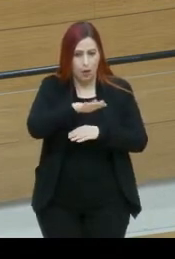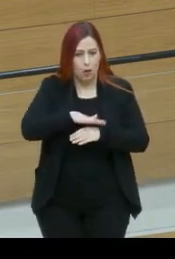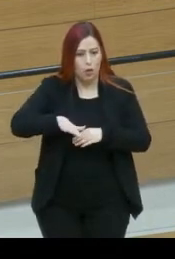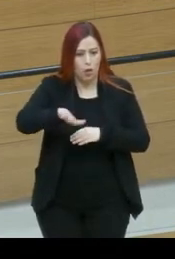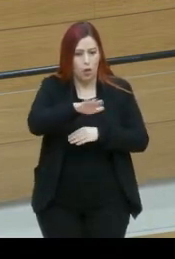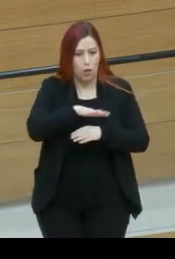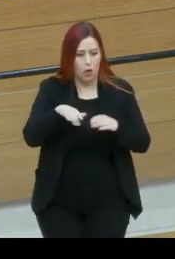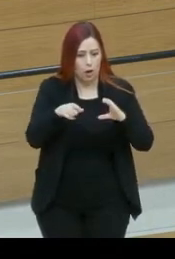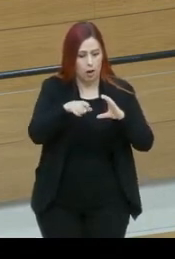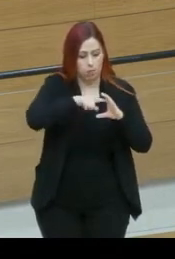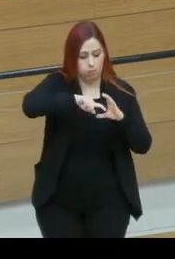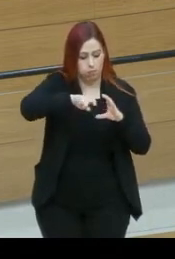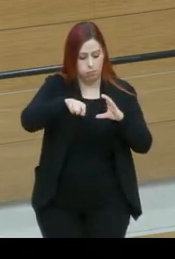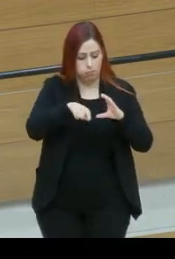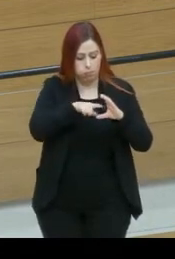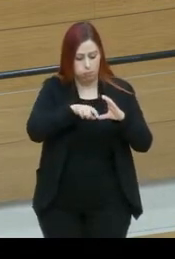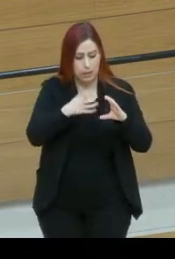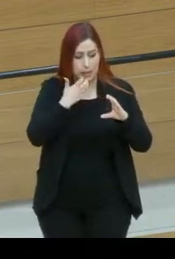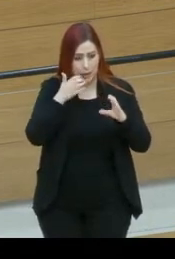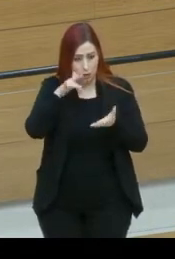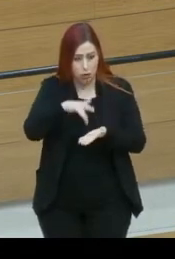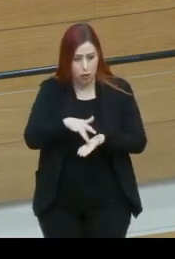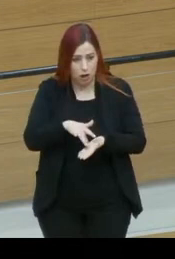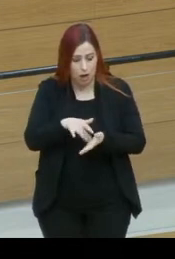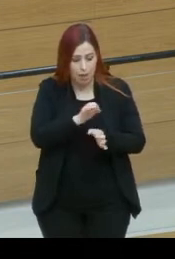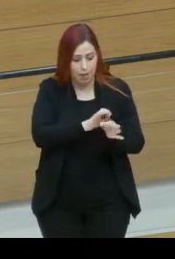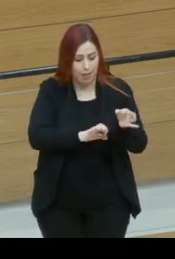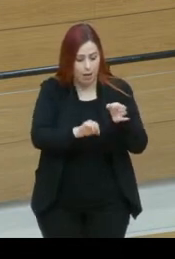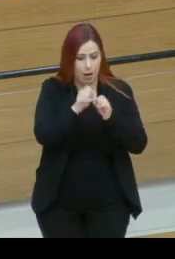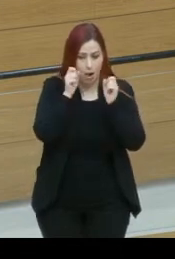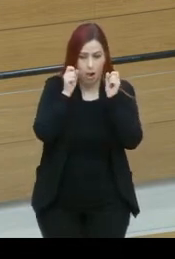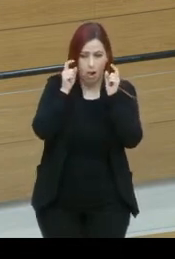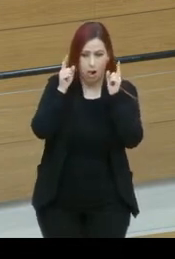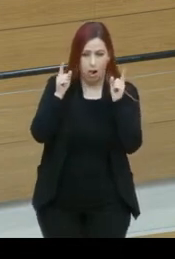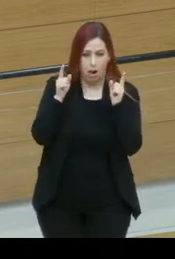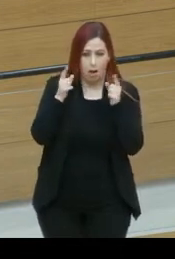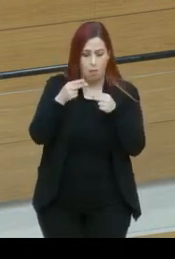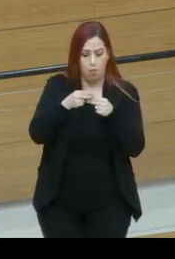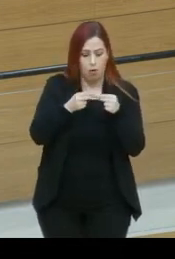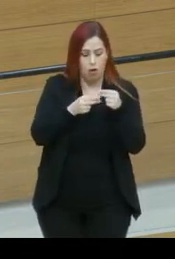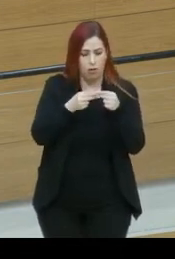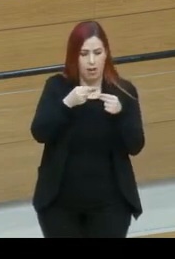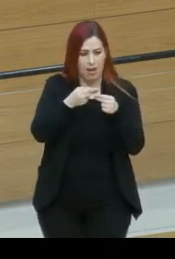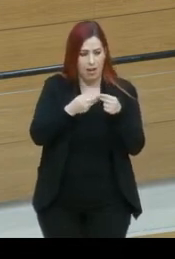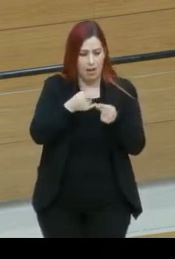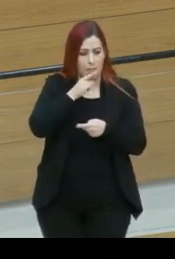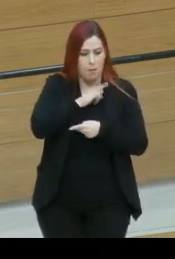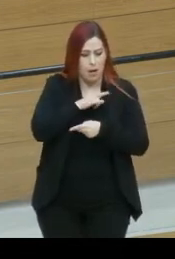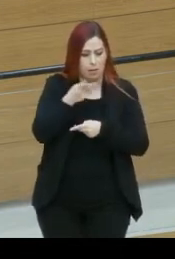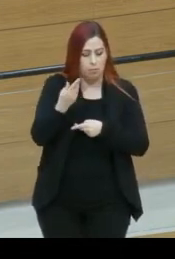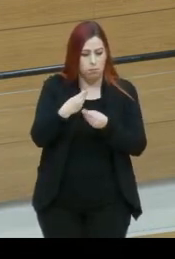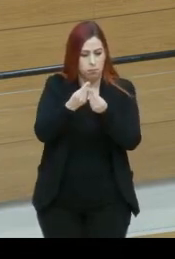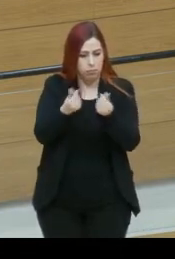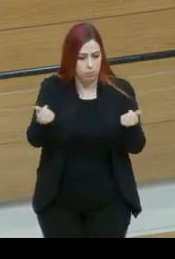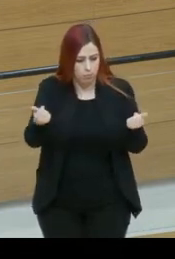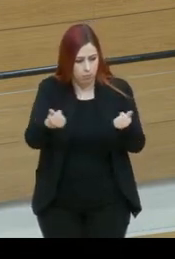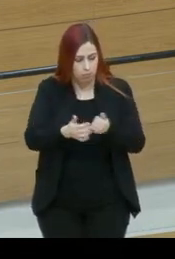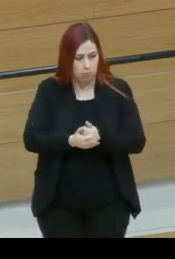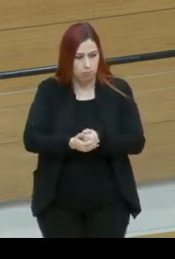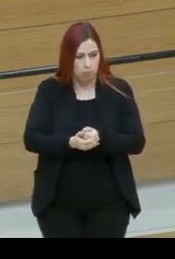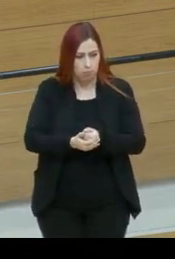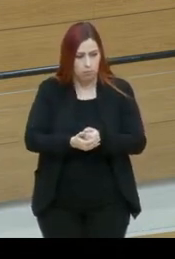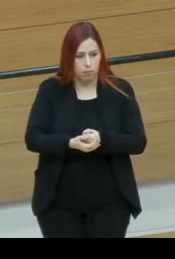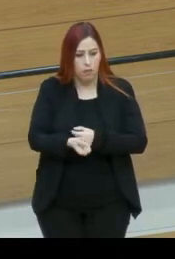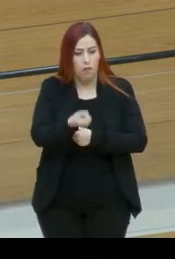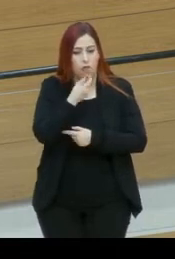endoplasmático. Si esto ocurre, la célula detecta que esa proteína está mal y la degrada.